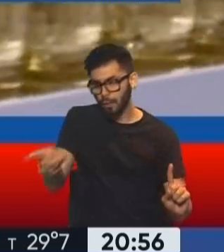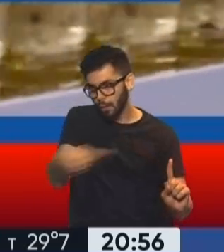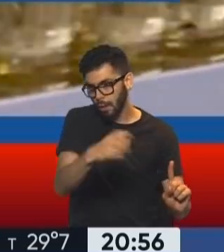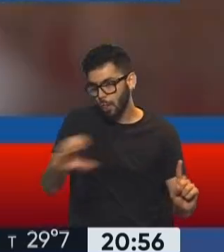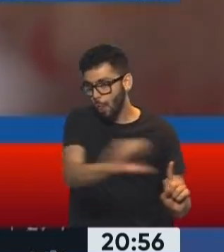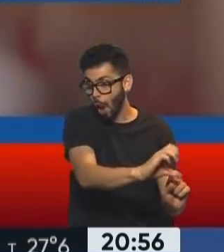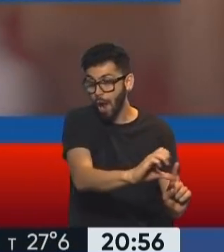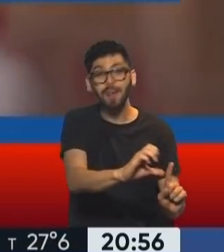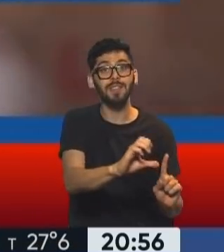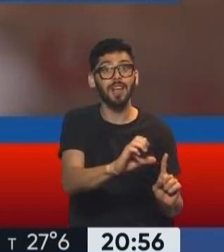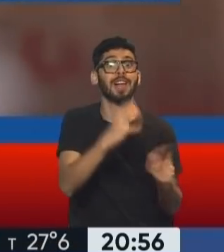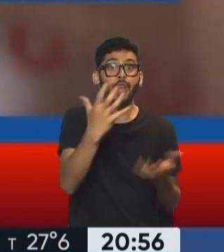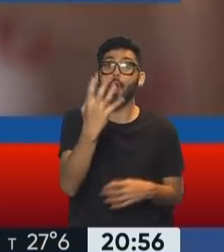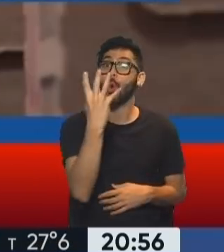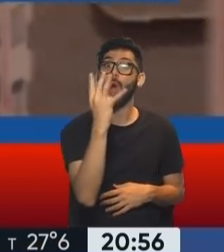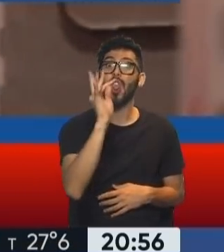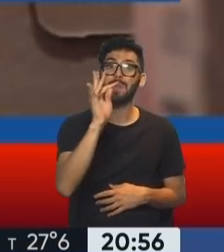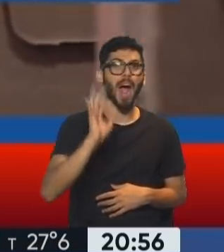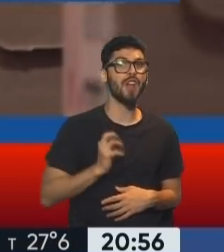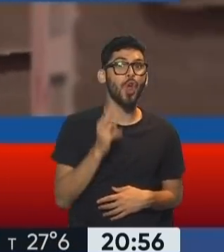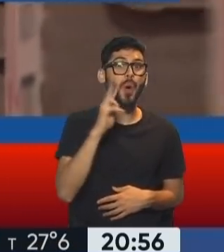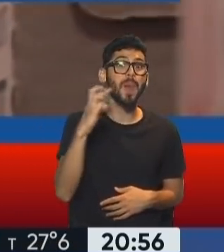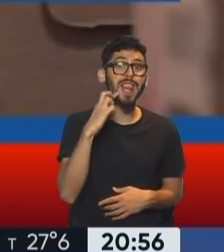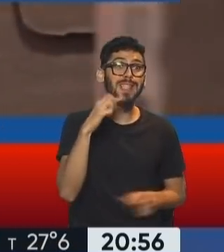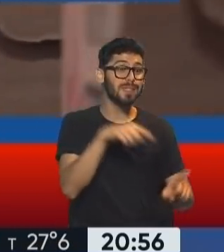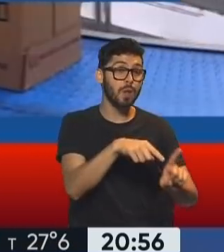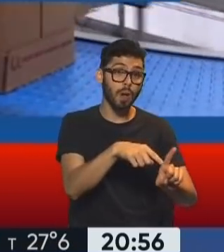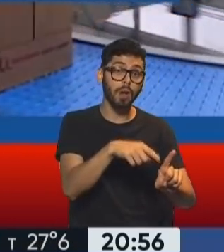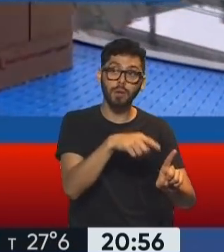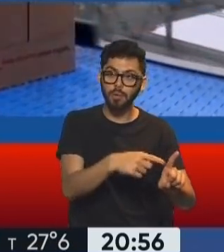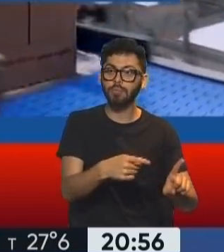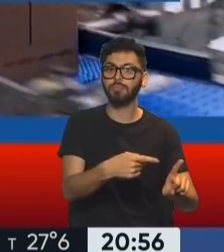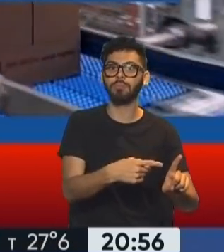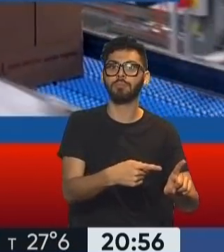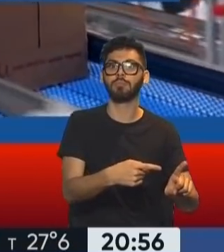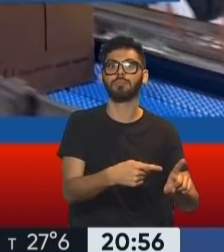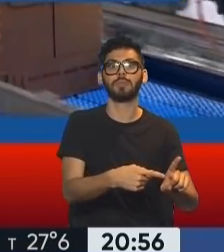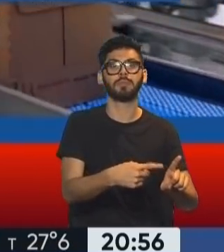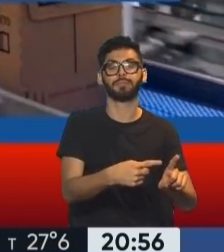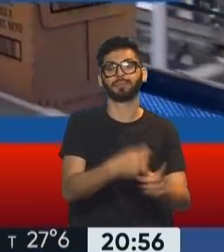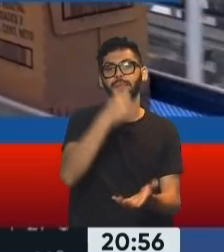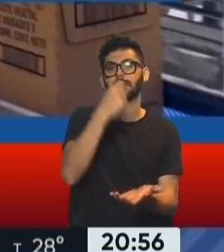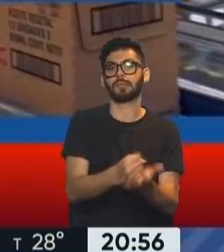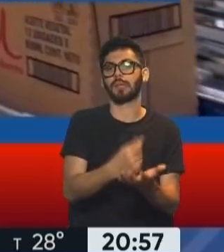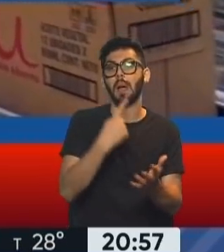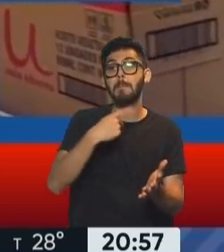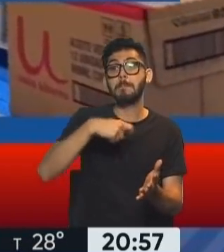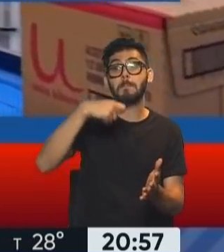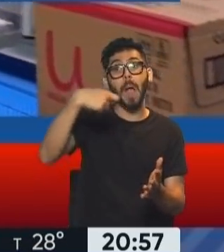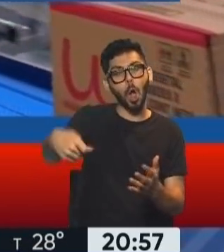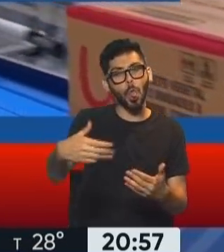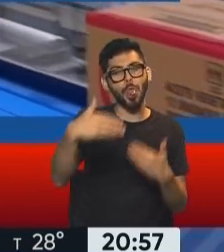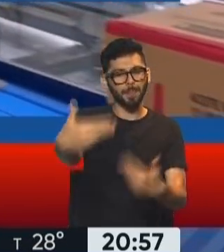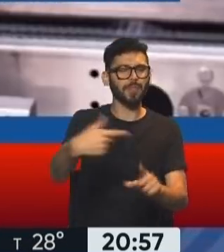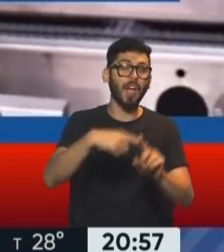el 4 de diciembre del año 2019 Vicentín tomara esta decisión de que declararse en cesación de pagos, que lo hicieron con aquella